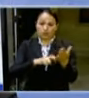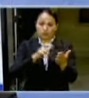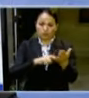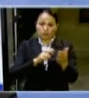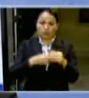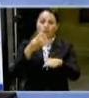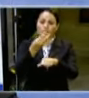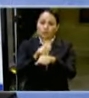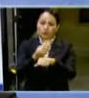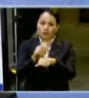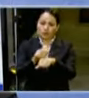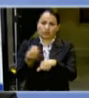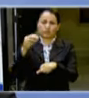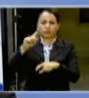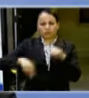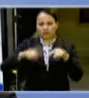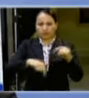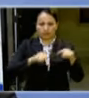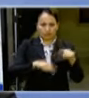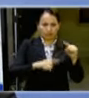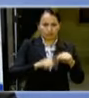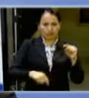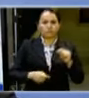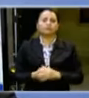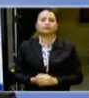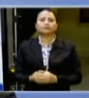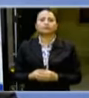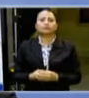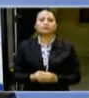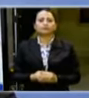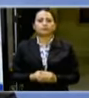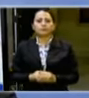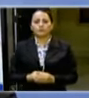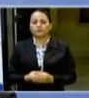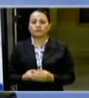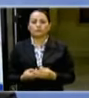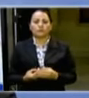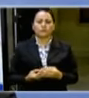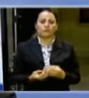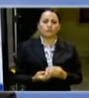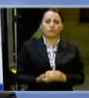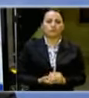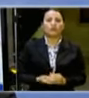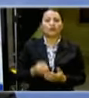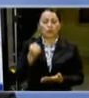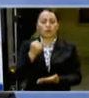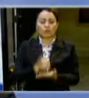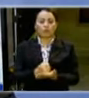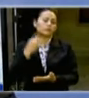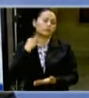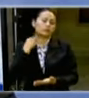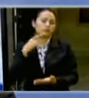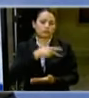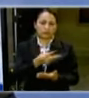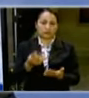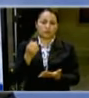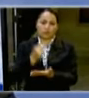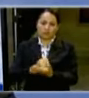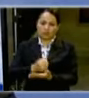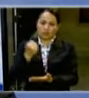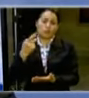enmendar, retirar reservas y formular declaraciones interpretativas sobre los mismos, sometiéndolos a la aprobación del Senado. En la conducción de